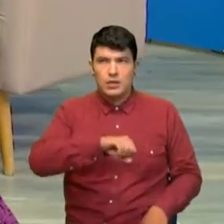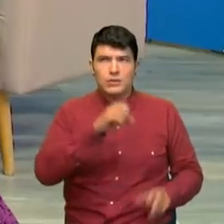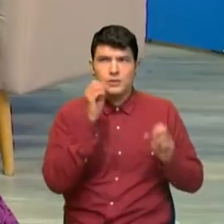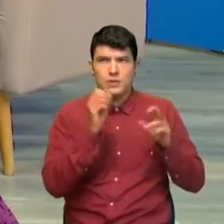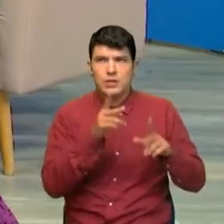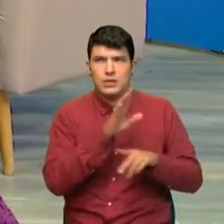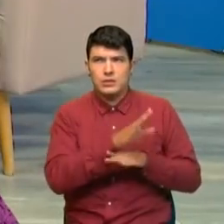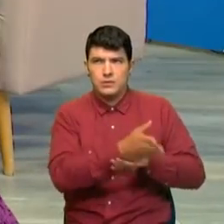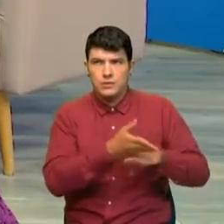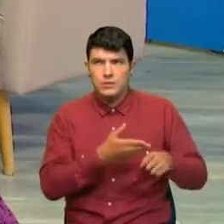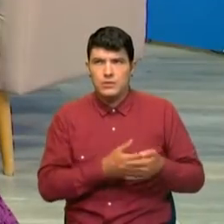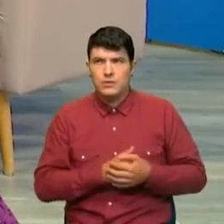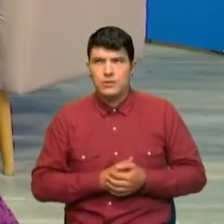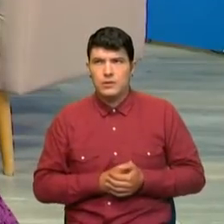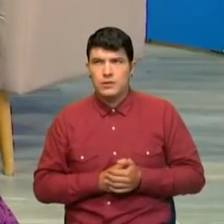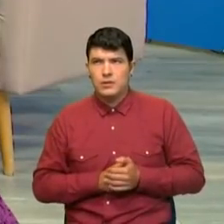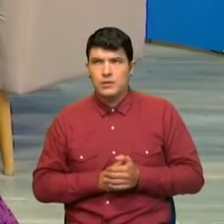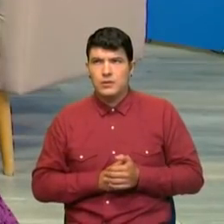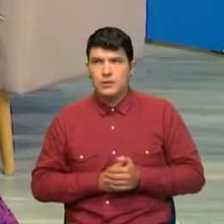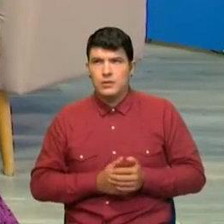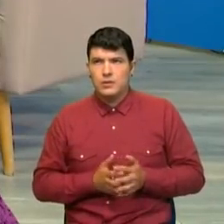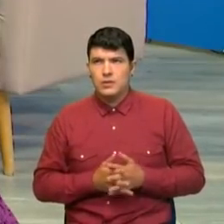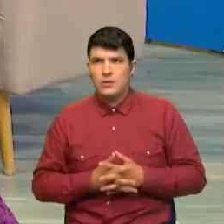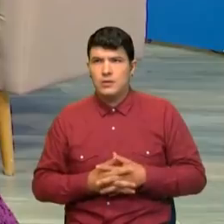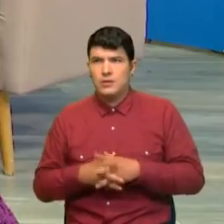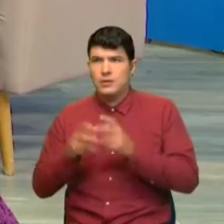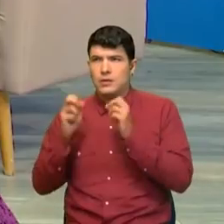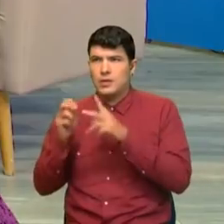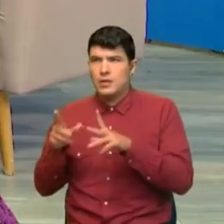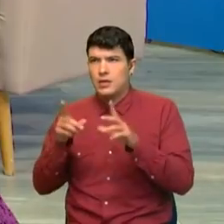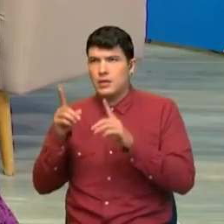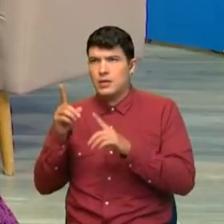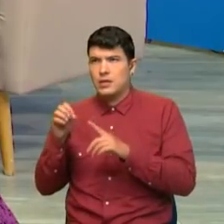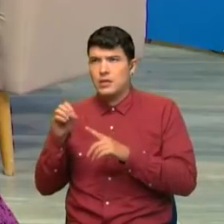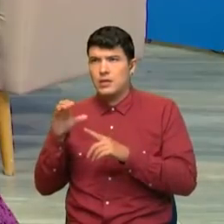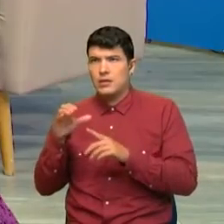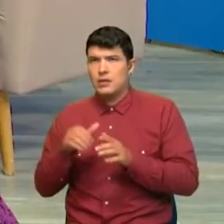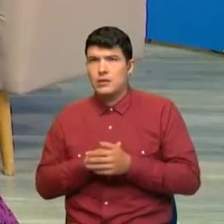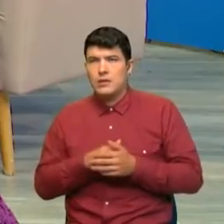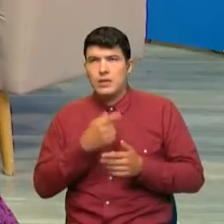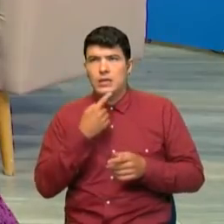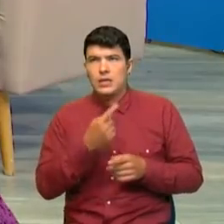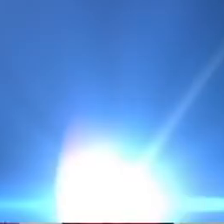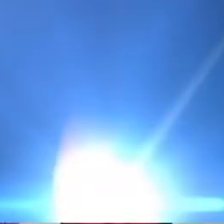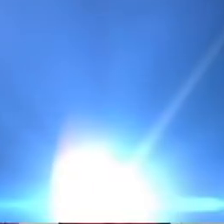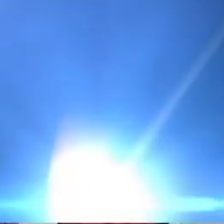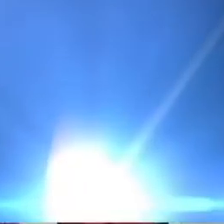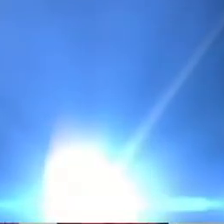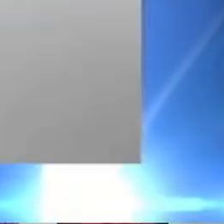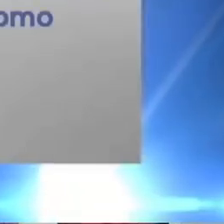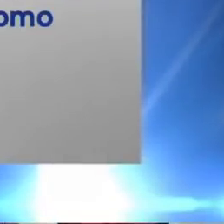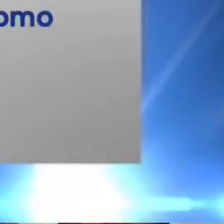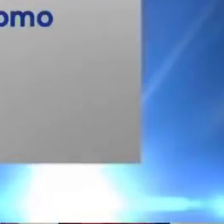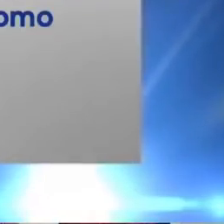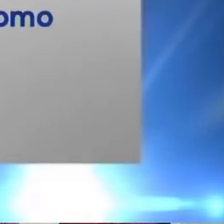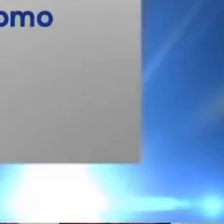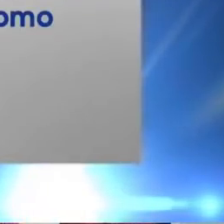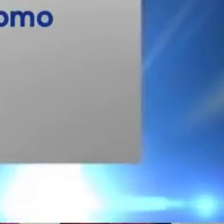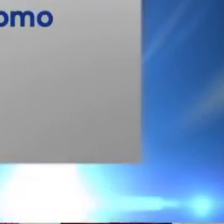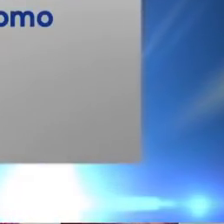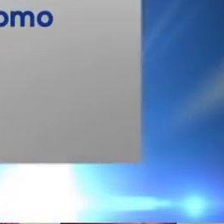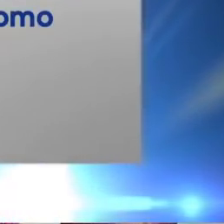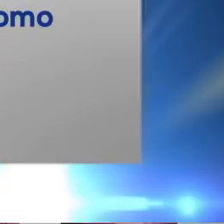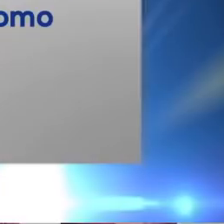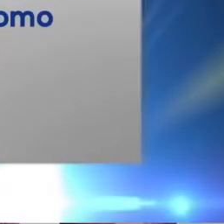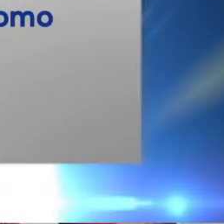esa exigencia frente a él. Bueno, Doc, tenemos otro mensaje. Buenas tardes, un favor. La mamá de mi padre,